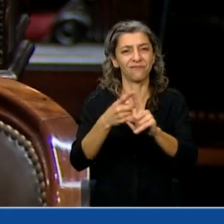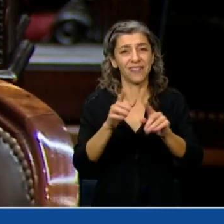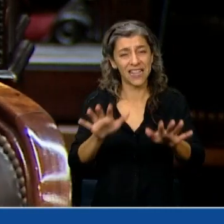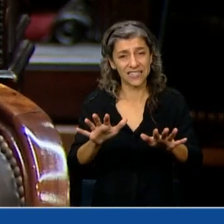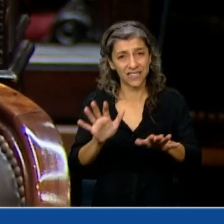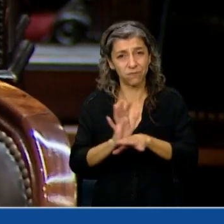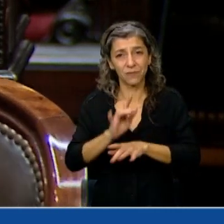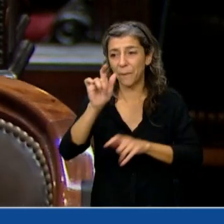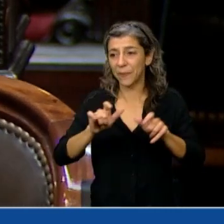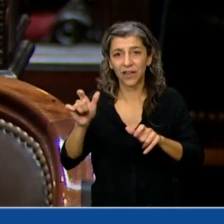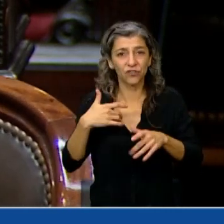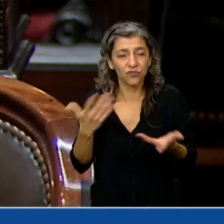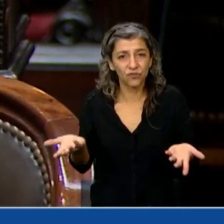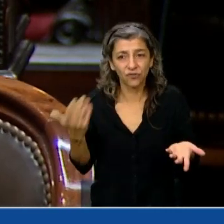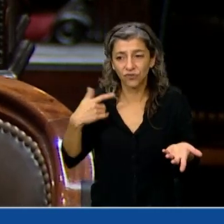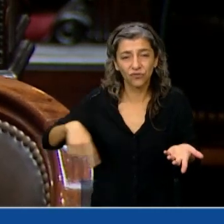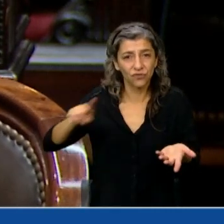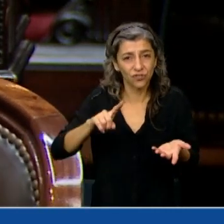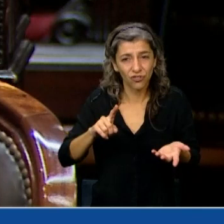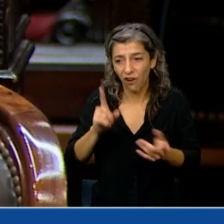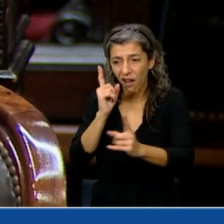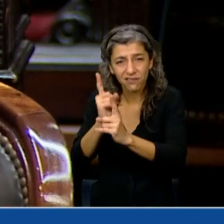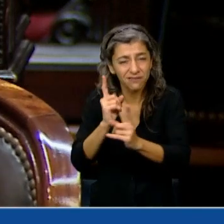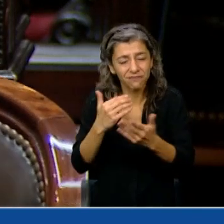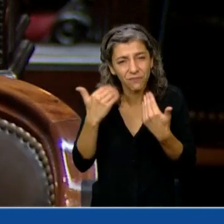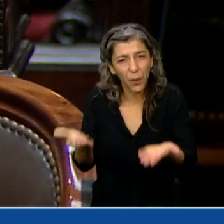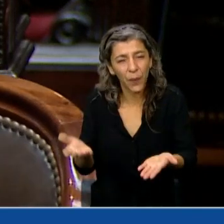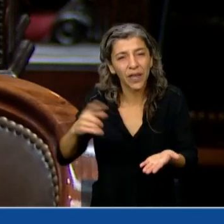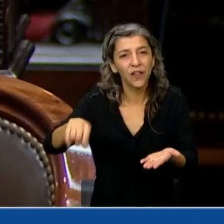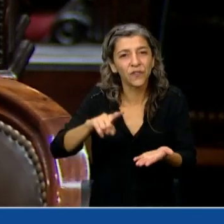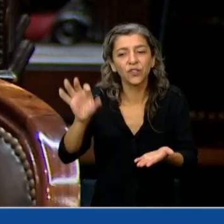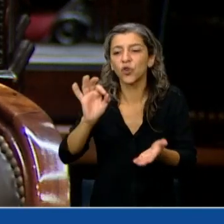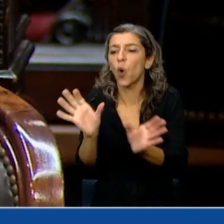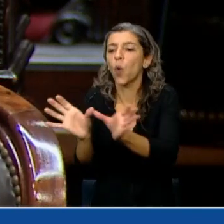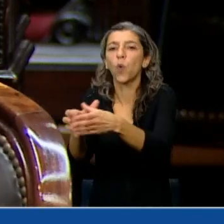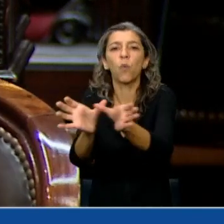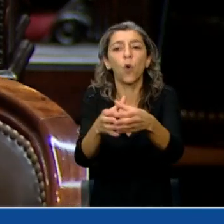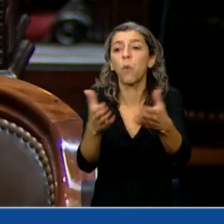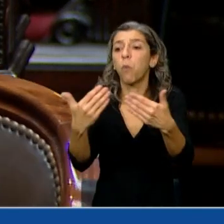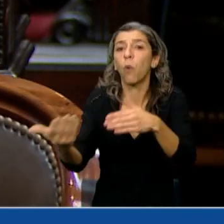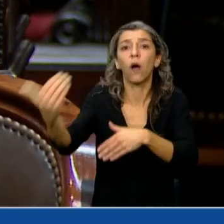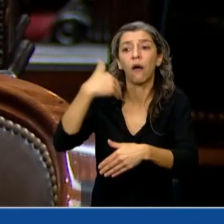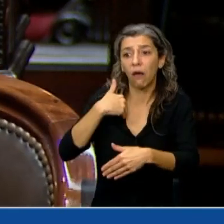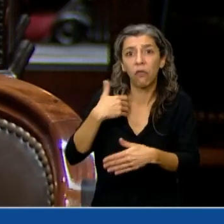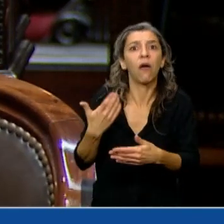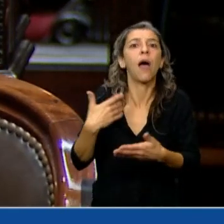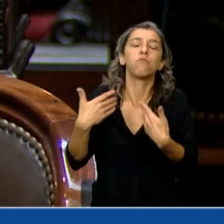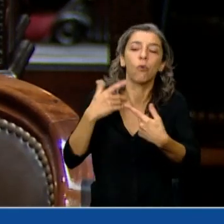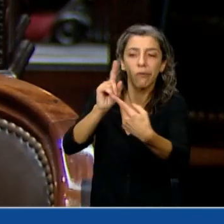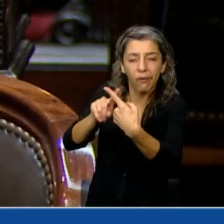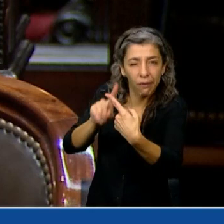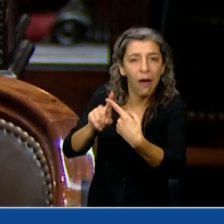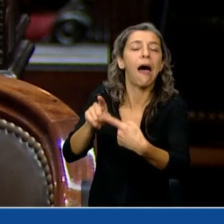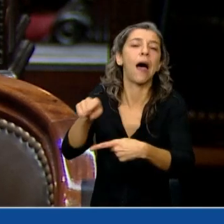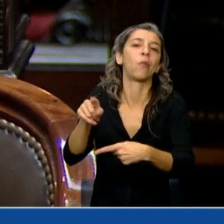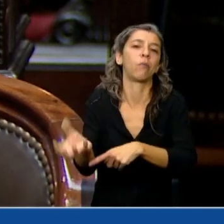una Argentina de las corporaciones, nos estamos yendo hacia una Argentina que el que tiene poder de lobby puede lograr lo que